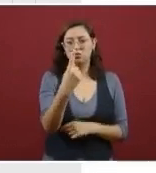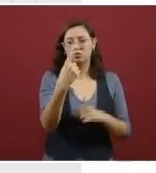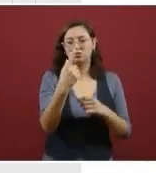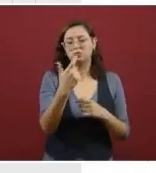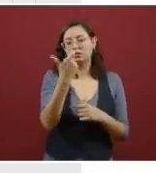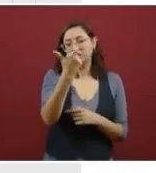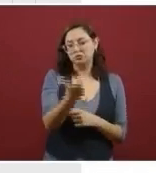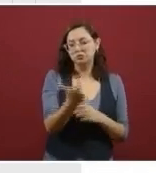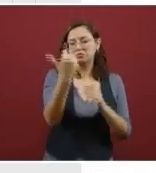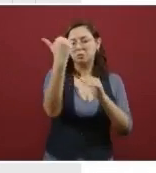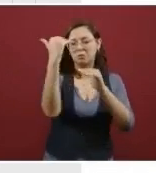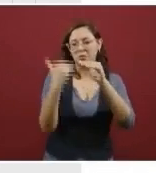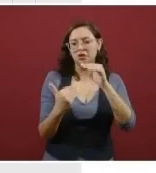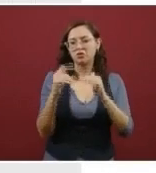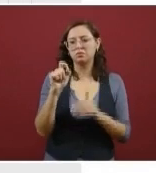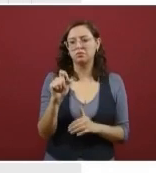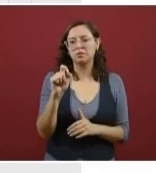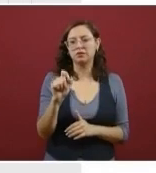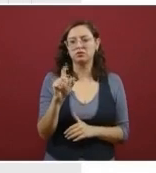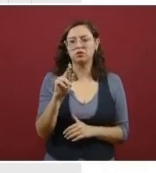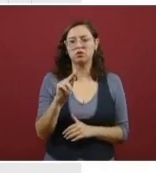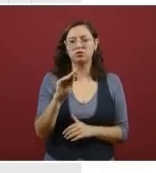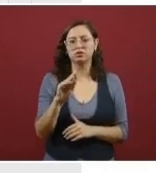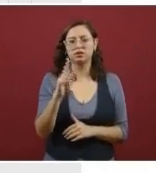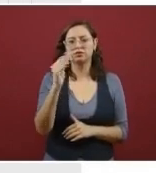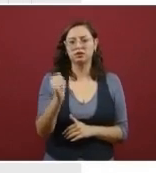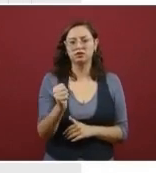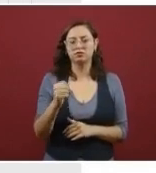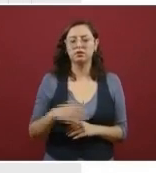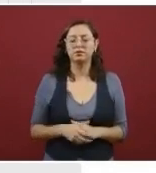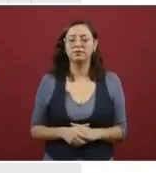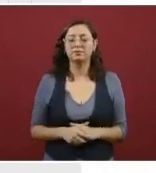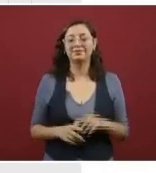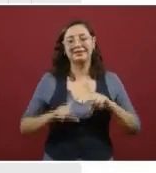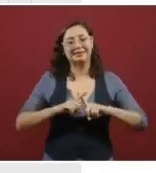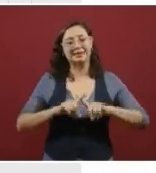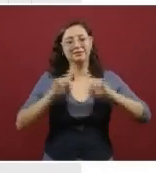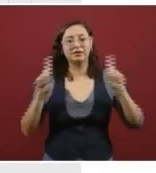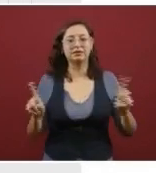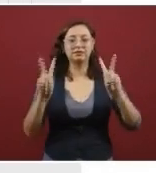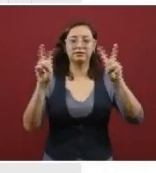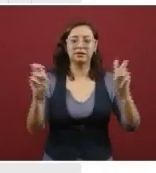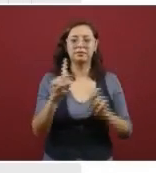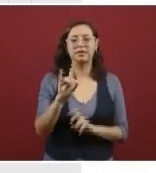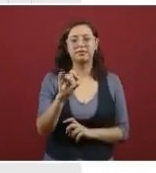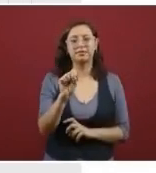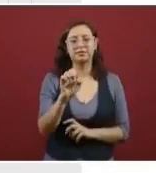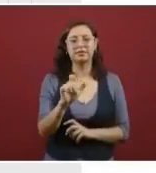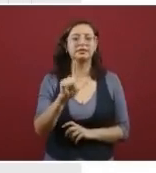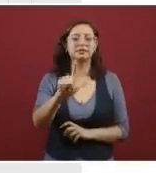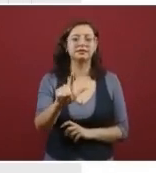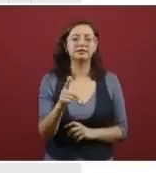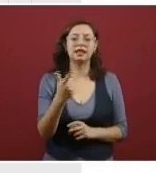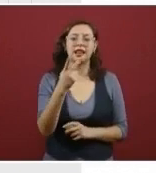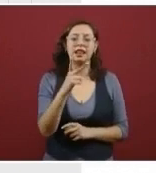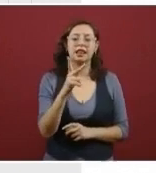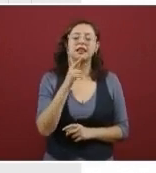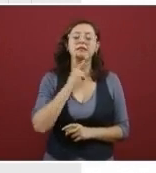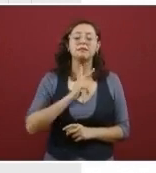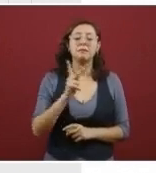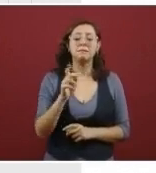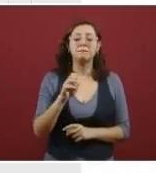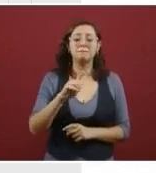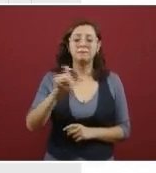debajo. La que sigue, por favor. No es el caso para el diésel, en donde Pemex sigue por debajo de la línea del